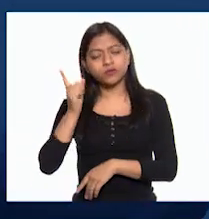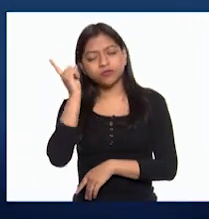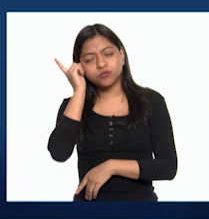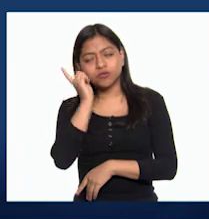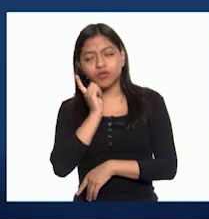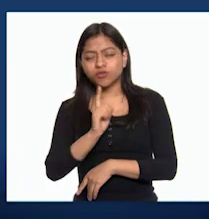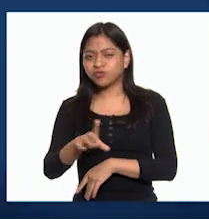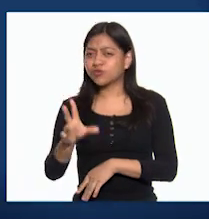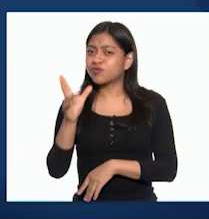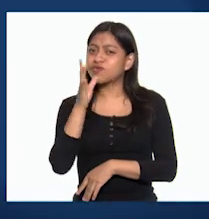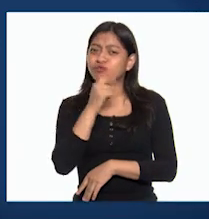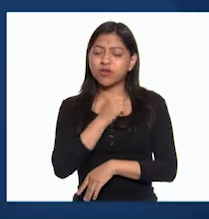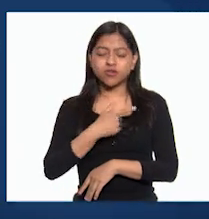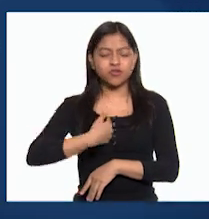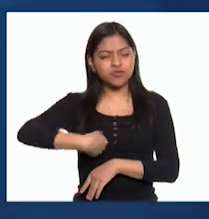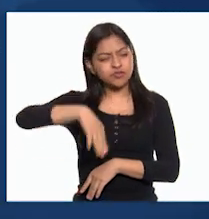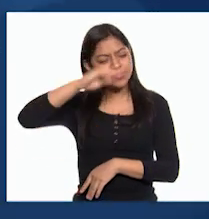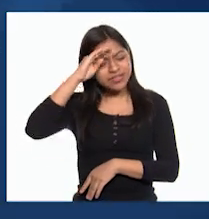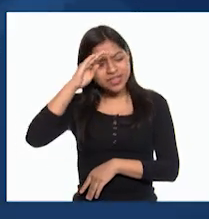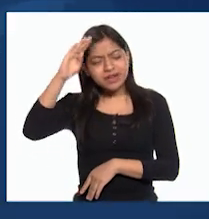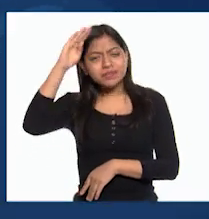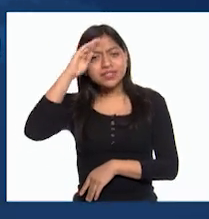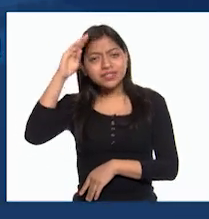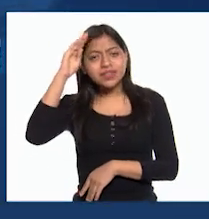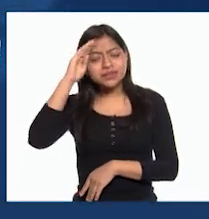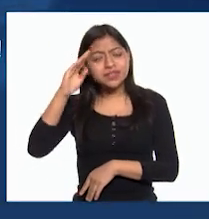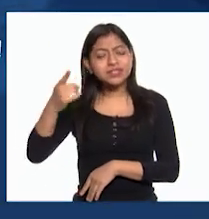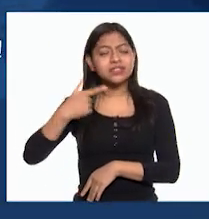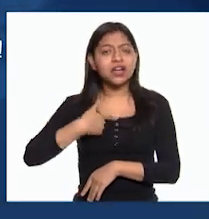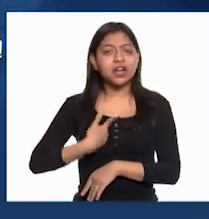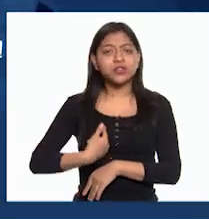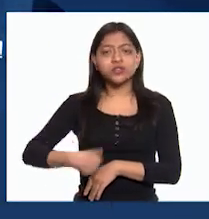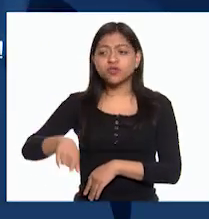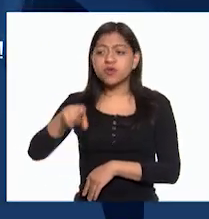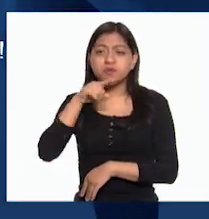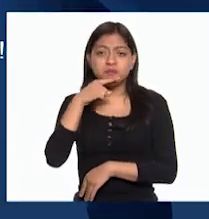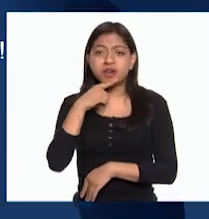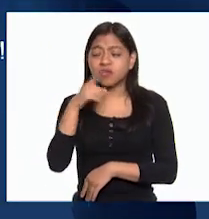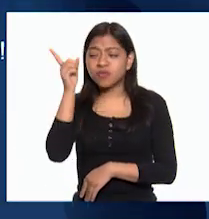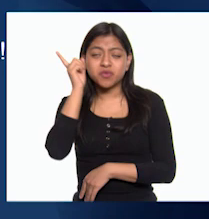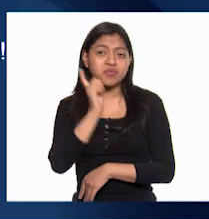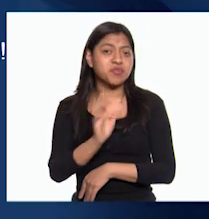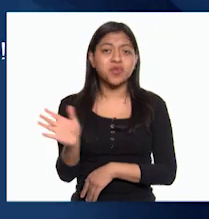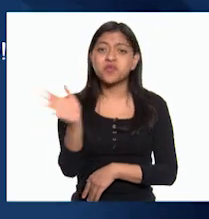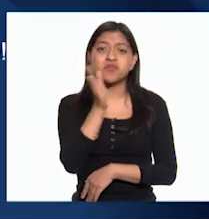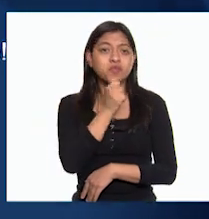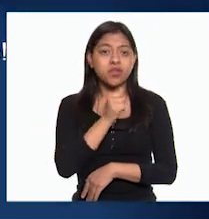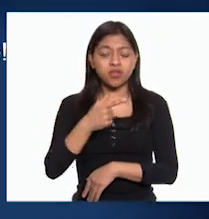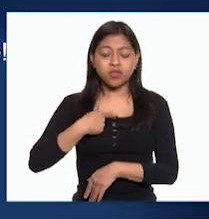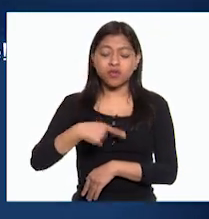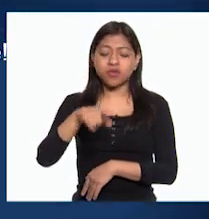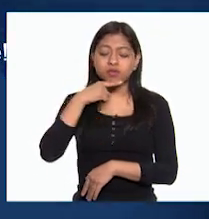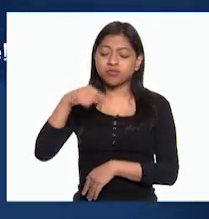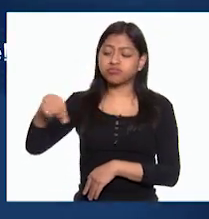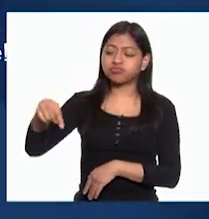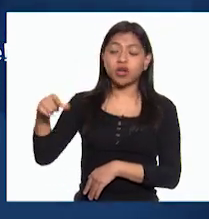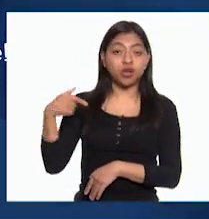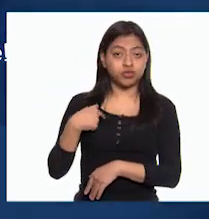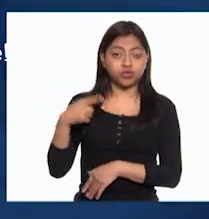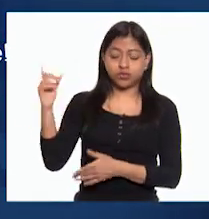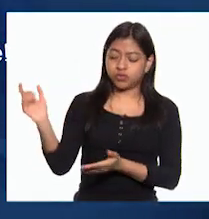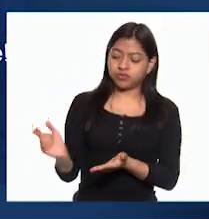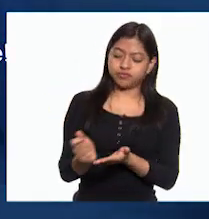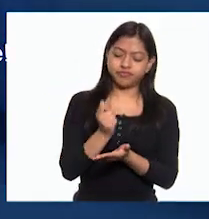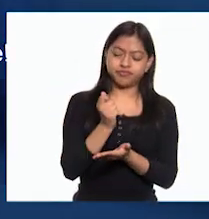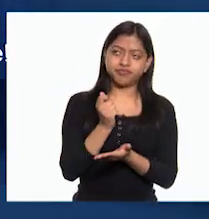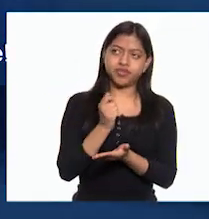sin objeto ni dádiva, se ofrece al nocturno sopor del sueño vano. Inanimado lápiz que en mi mano mis oídos